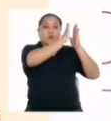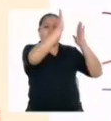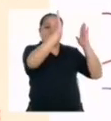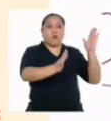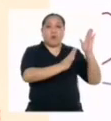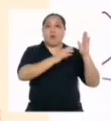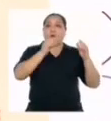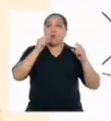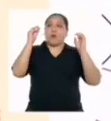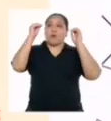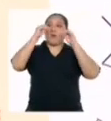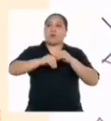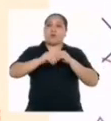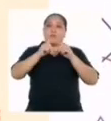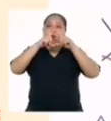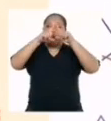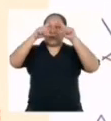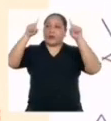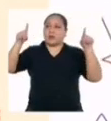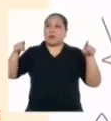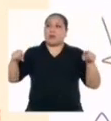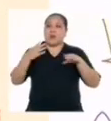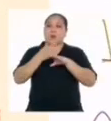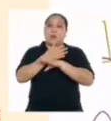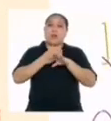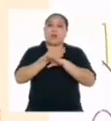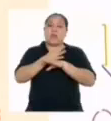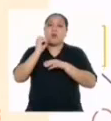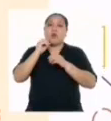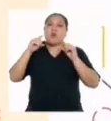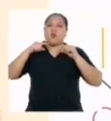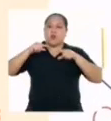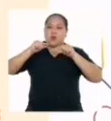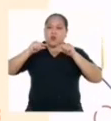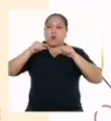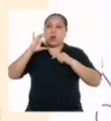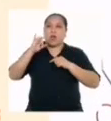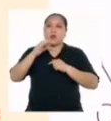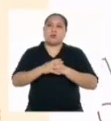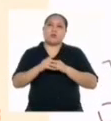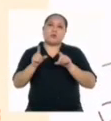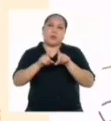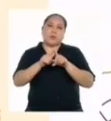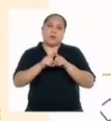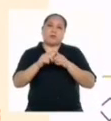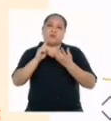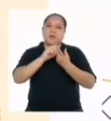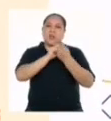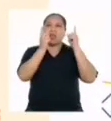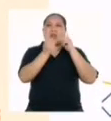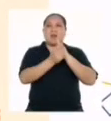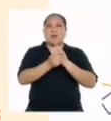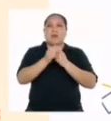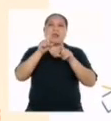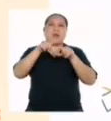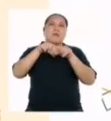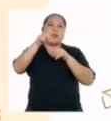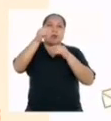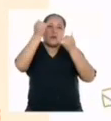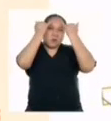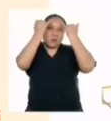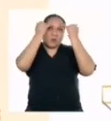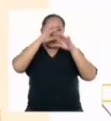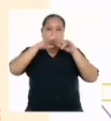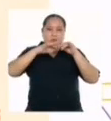murales están conformados por una pieza rectangular de madera o cartón, aunque también varían en su forma de acuerdo con la originalidad